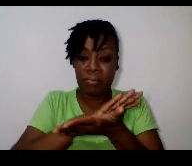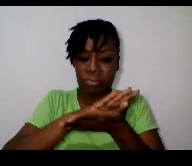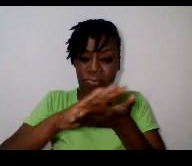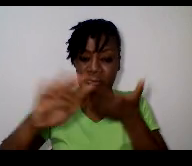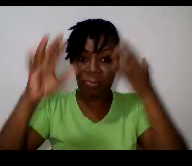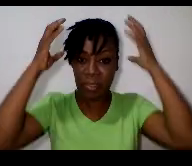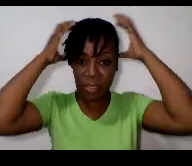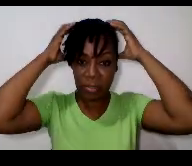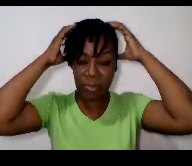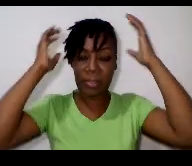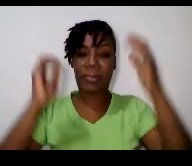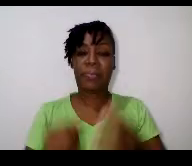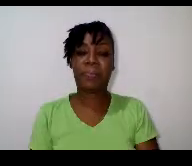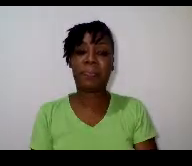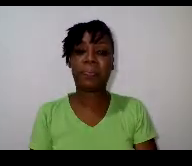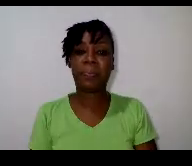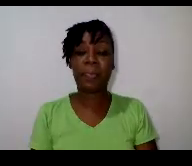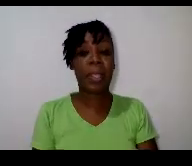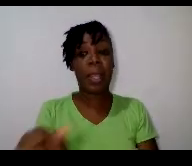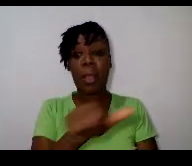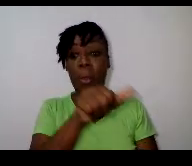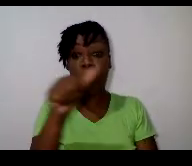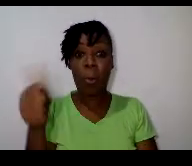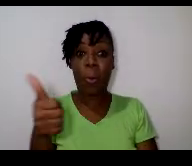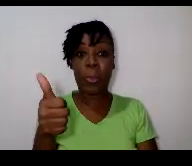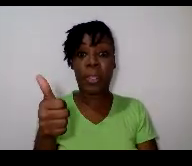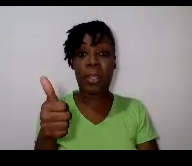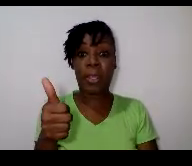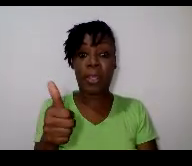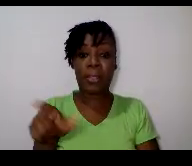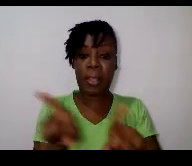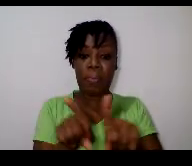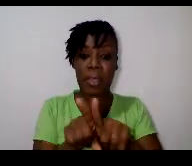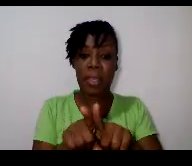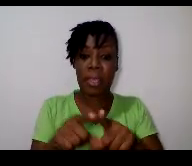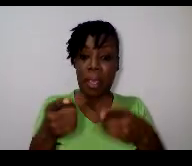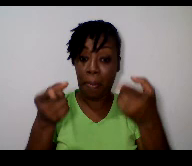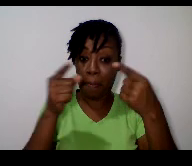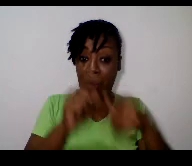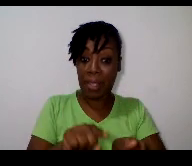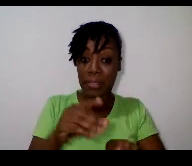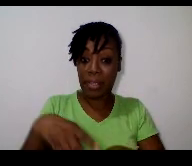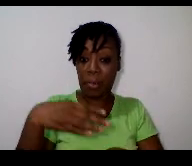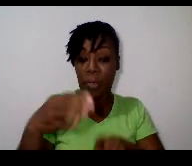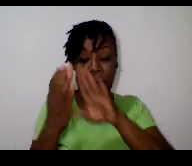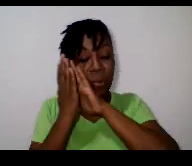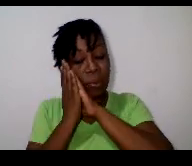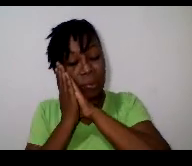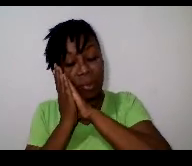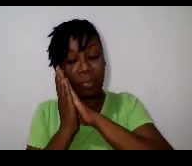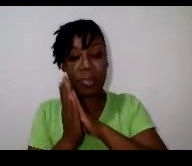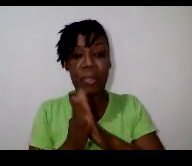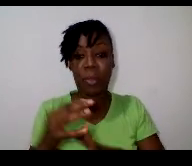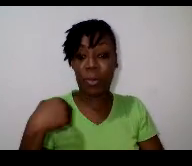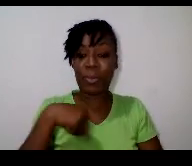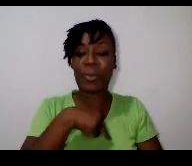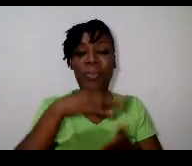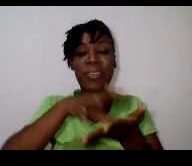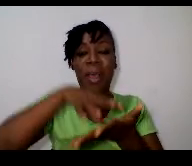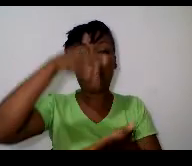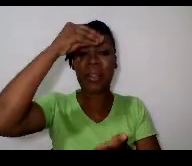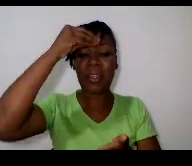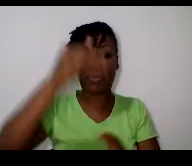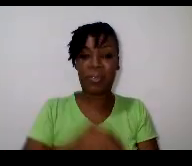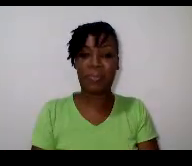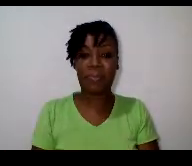acumular toxinas. Otra de las cosas que pasan únicamente cuando dormimos es que aprendemos. Esa imagen